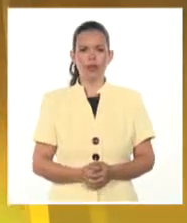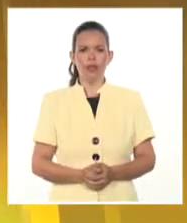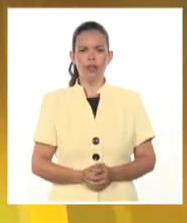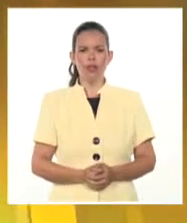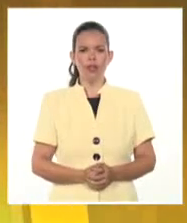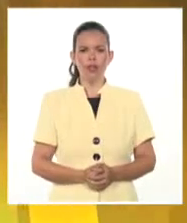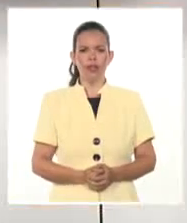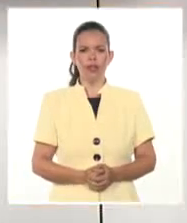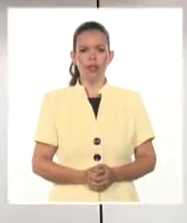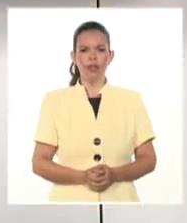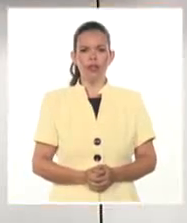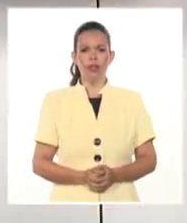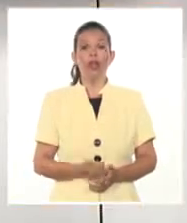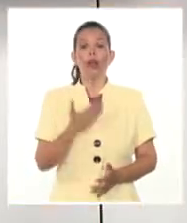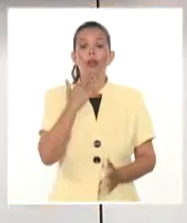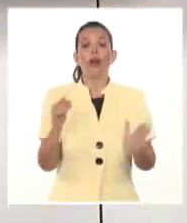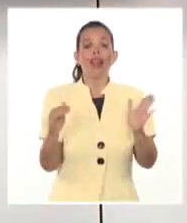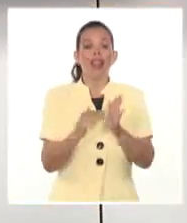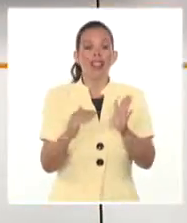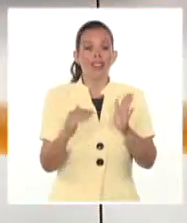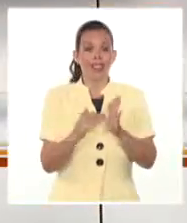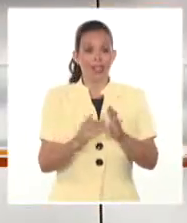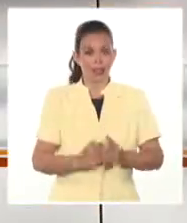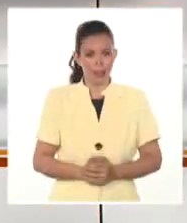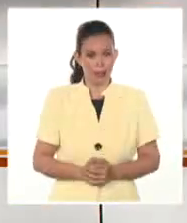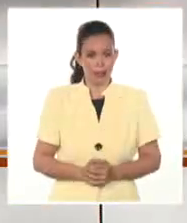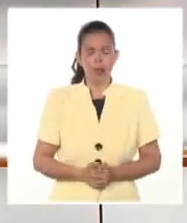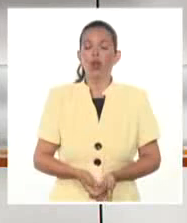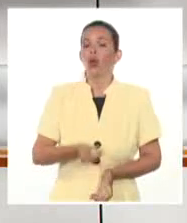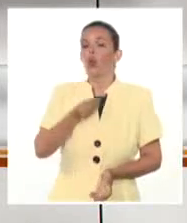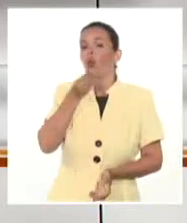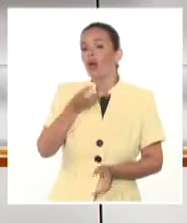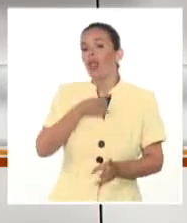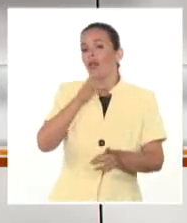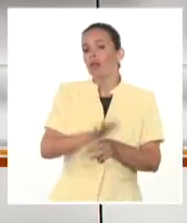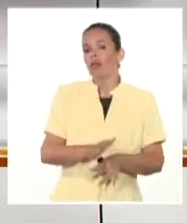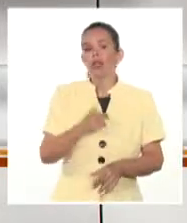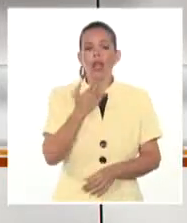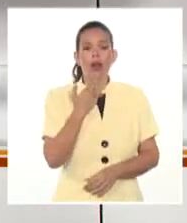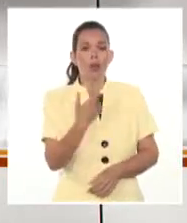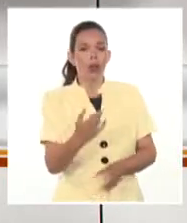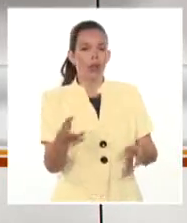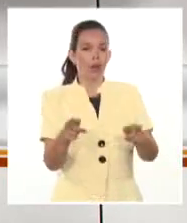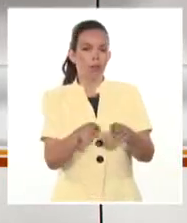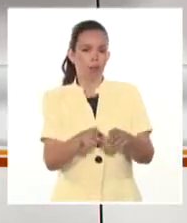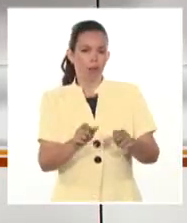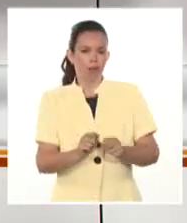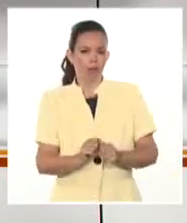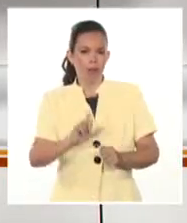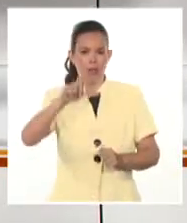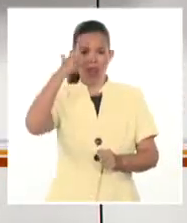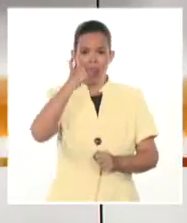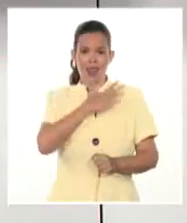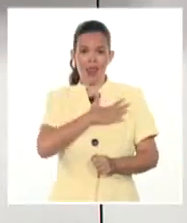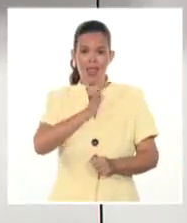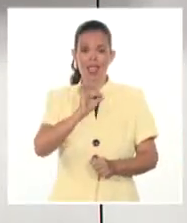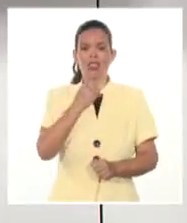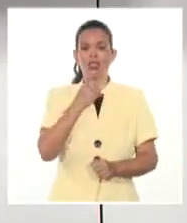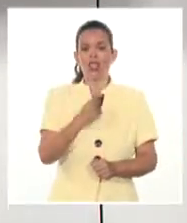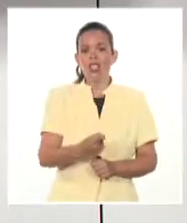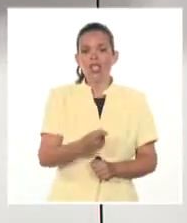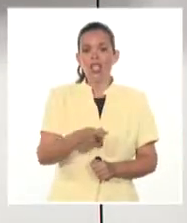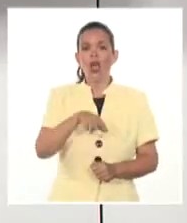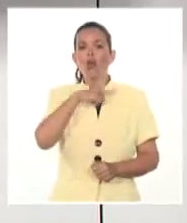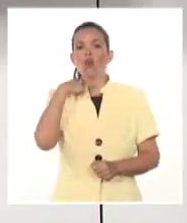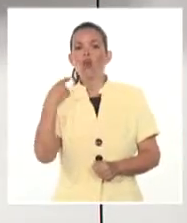Buenas tardes, muchas gracias. Podíamos empezar por la respuesta más corta. Lasso aplicó la muerte cruzada para no salir